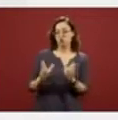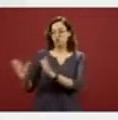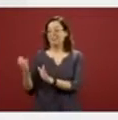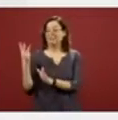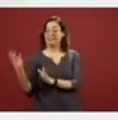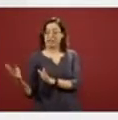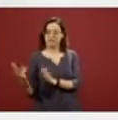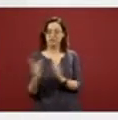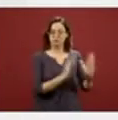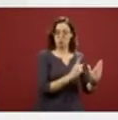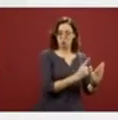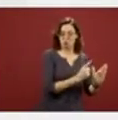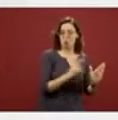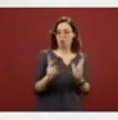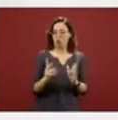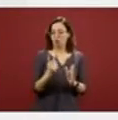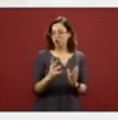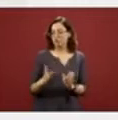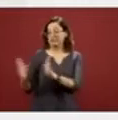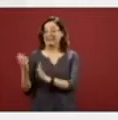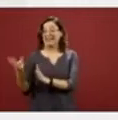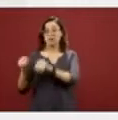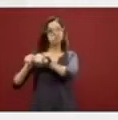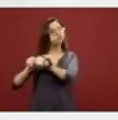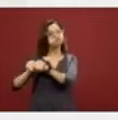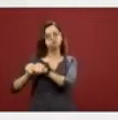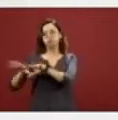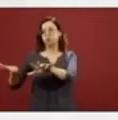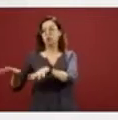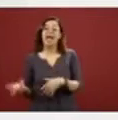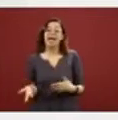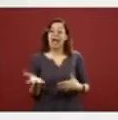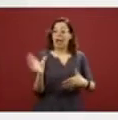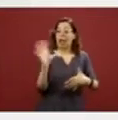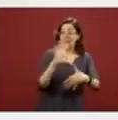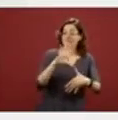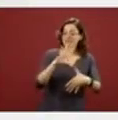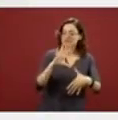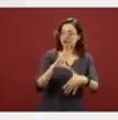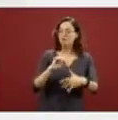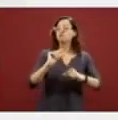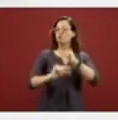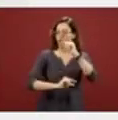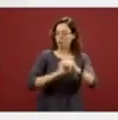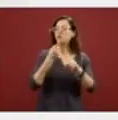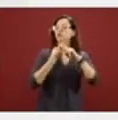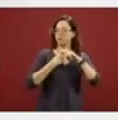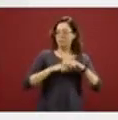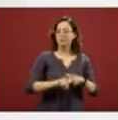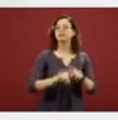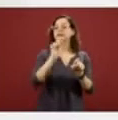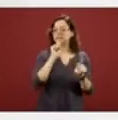la fase epidémica. Las Américas en su momento empieza también ya a despegar con su carga y con